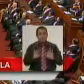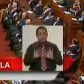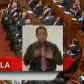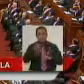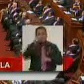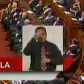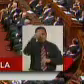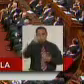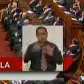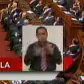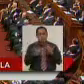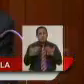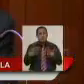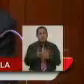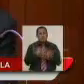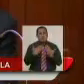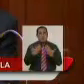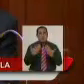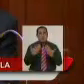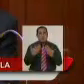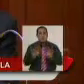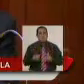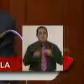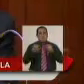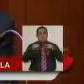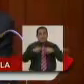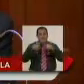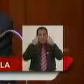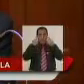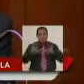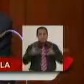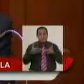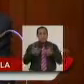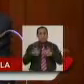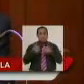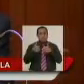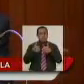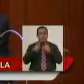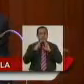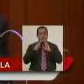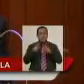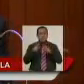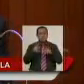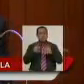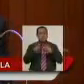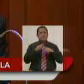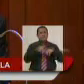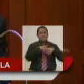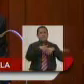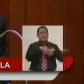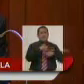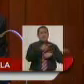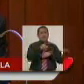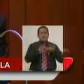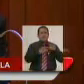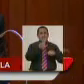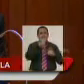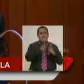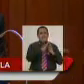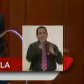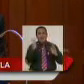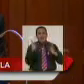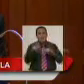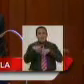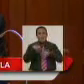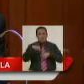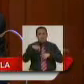de punta. Esta estrategia viene dando buenos resultados. Entre julio del 2013 a julio